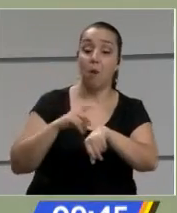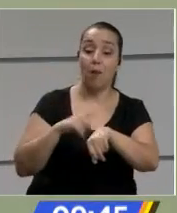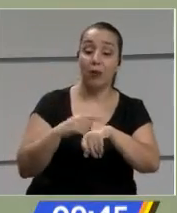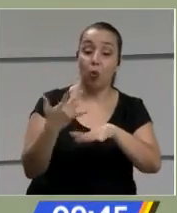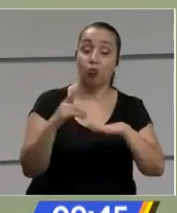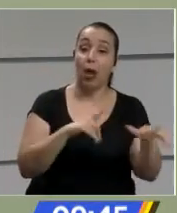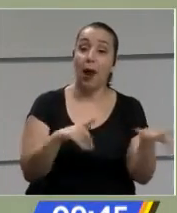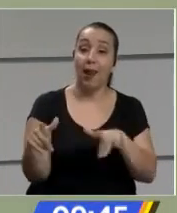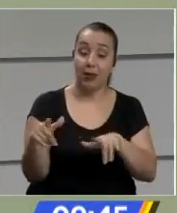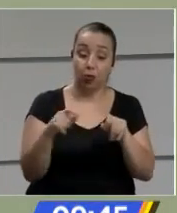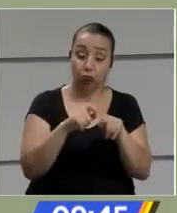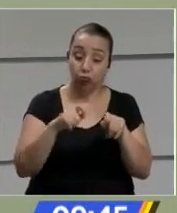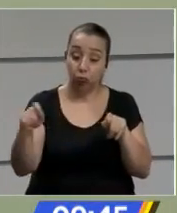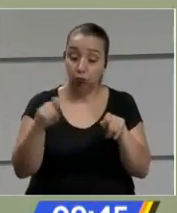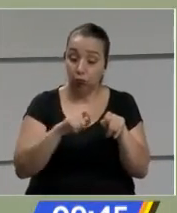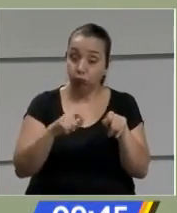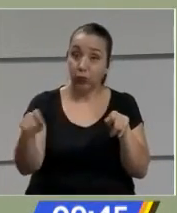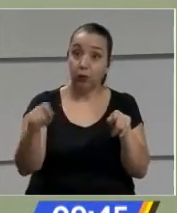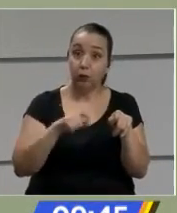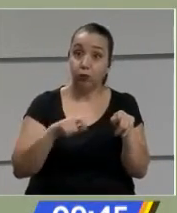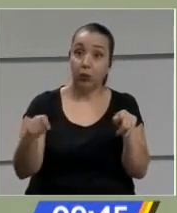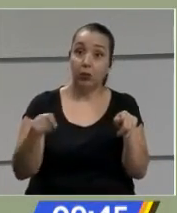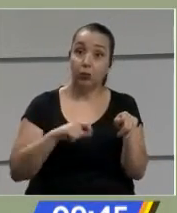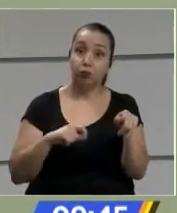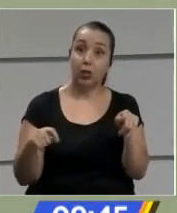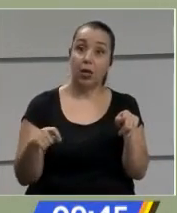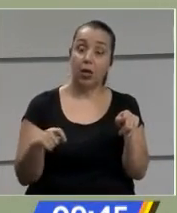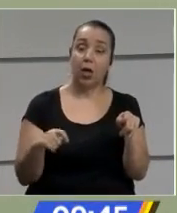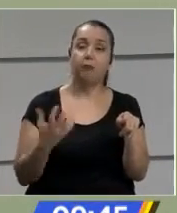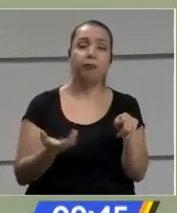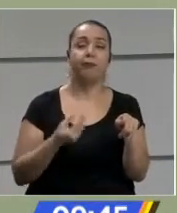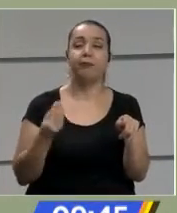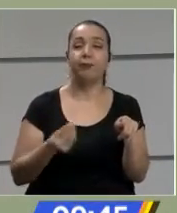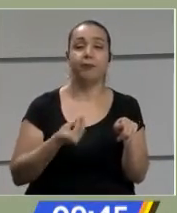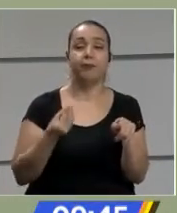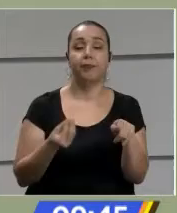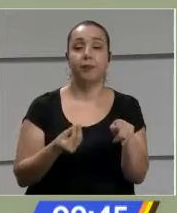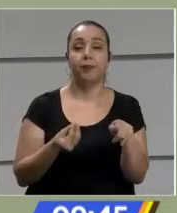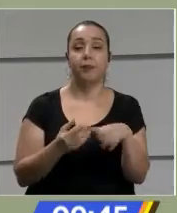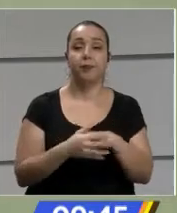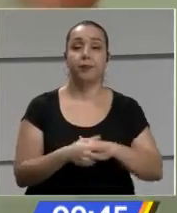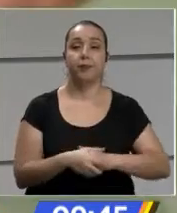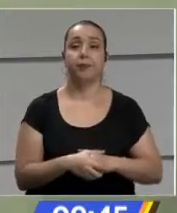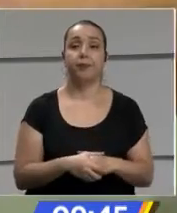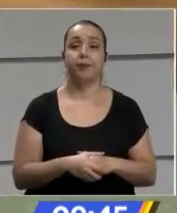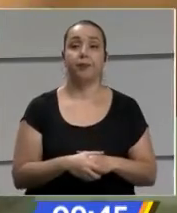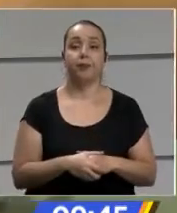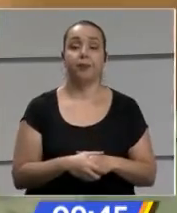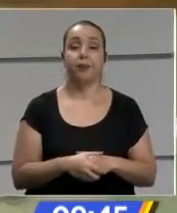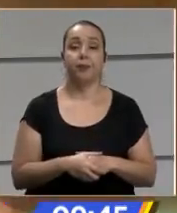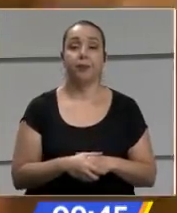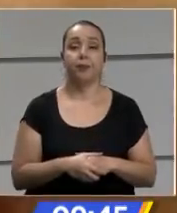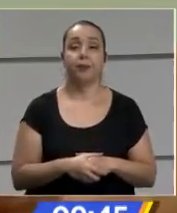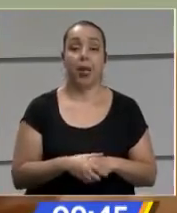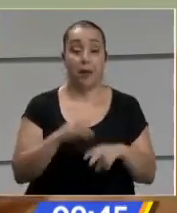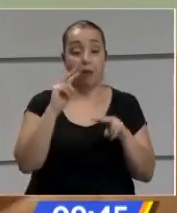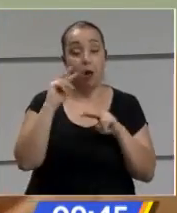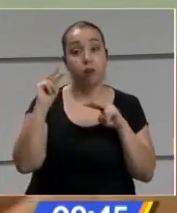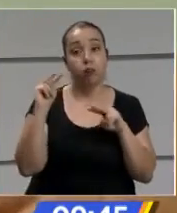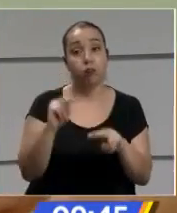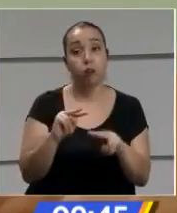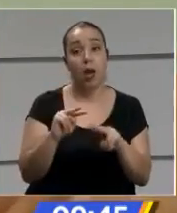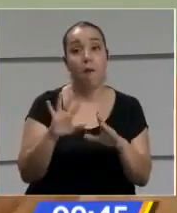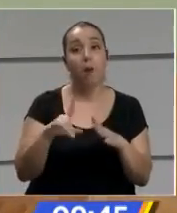tenemos, Sergio Marcadito. Yo ya termino con la última. Vamos a... Exactamente, ya están todas. A ver si lo enfocan por acá. Vamos